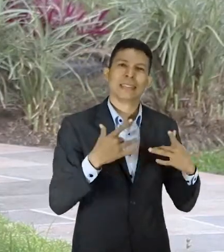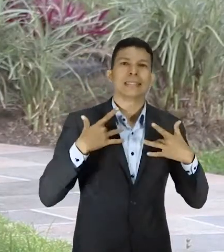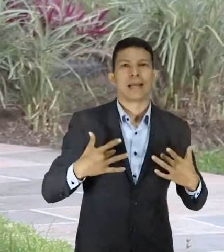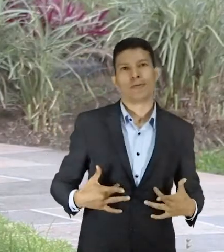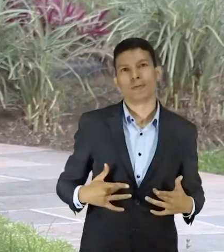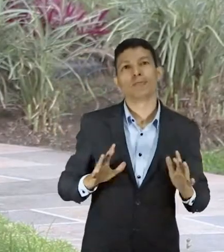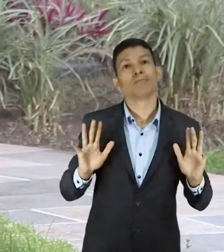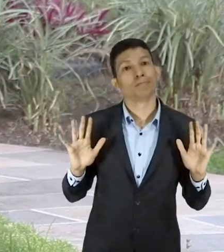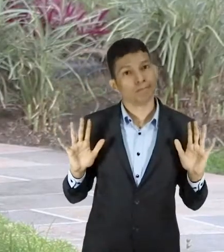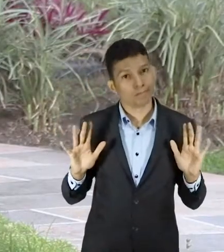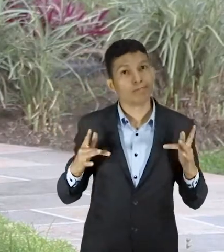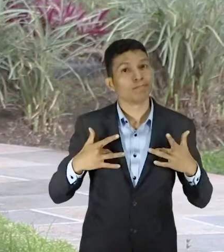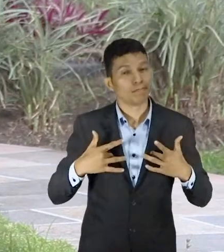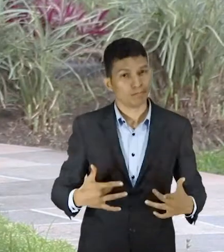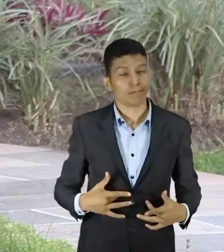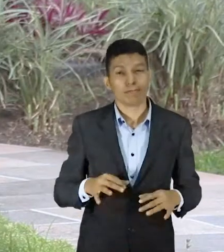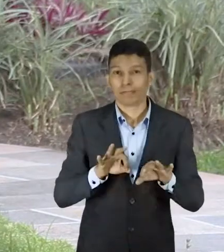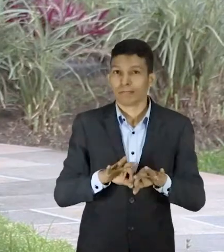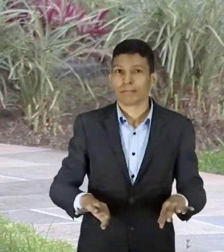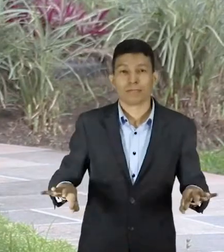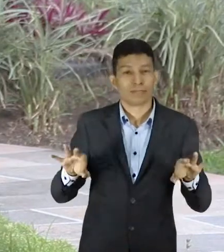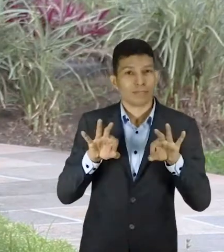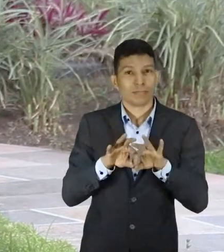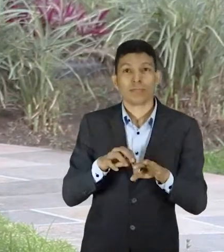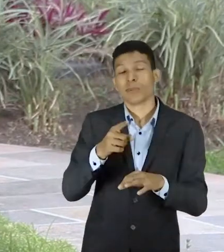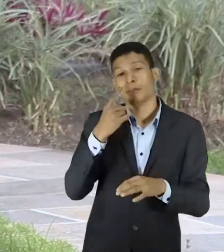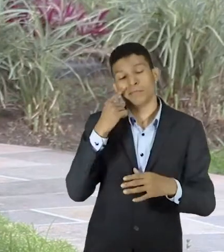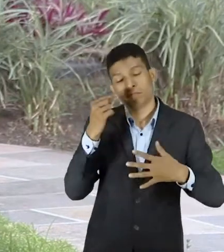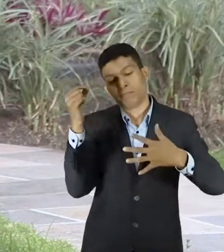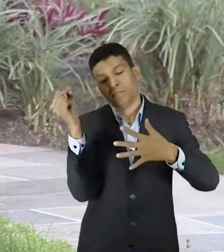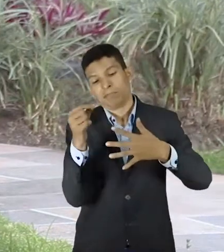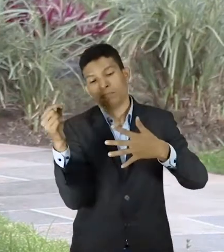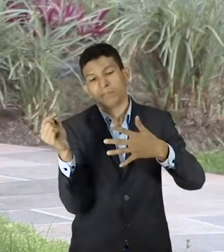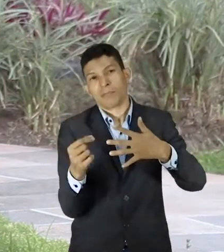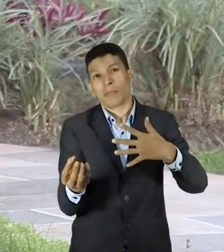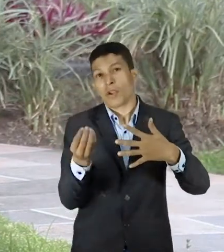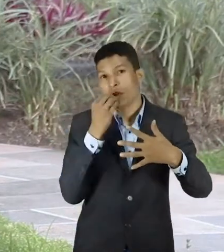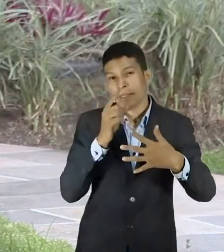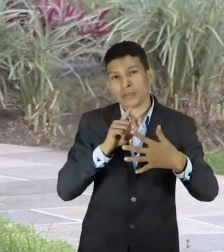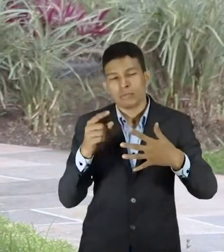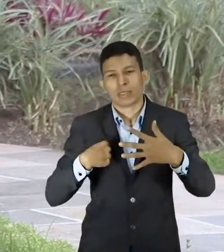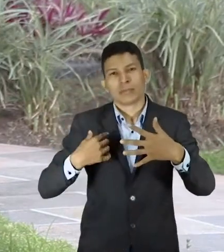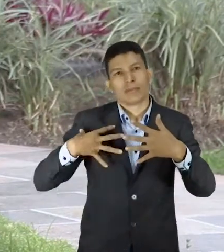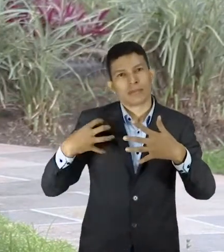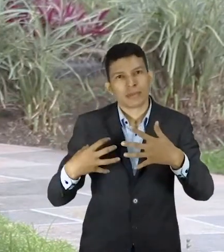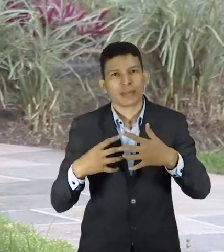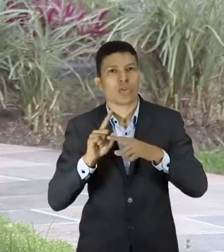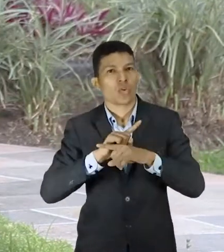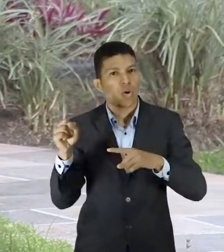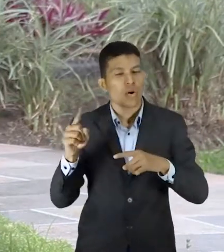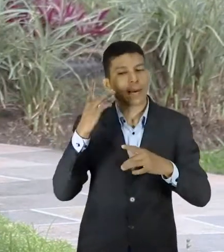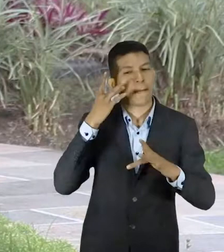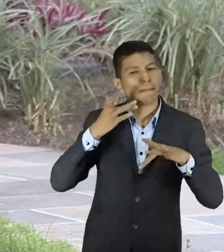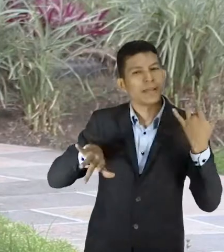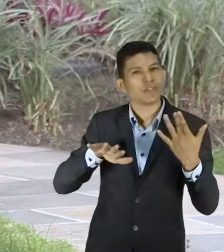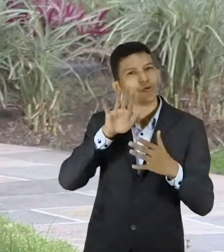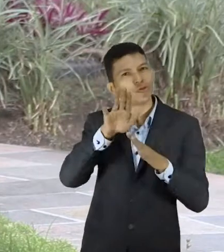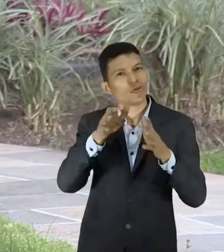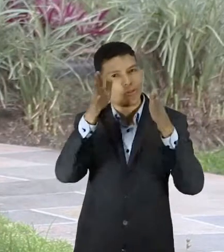ellos, pues se hacen las cosas más, de una manera más segura,